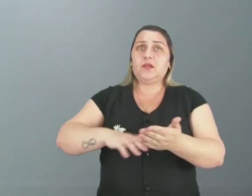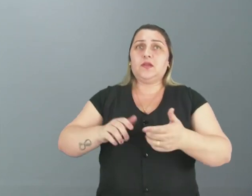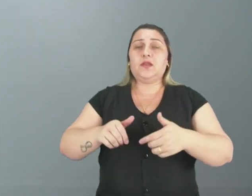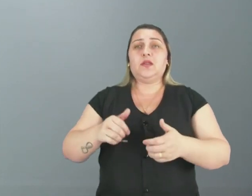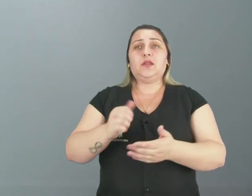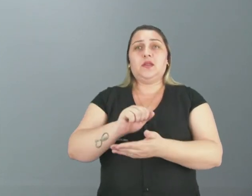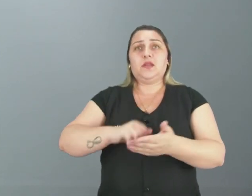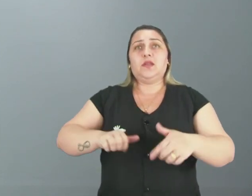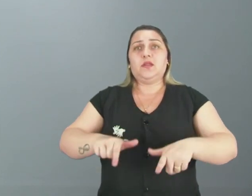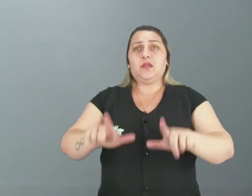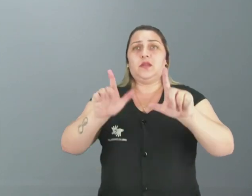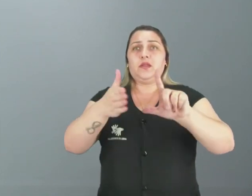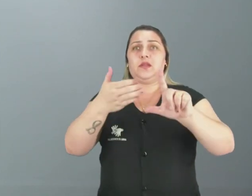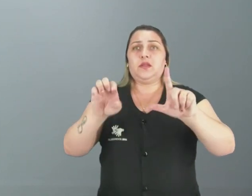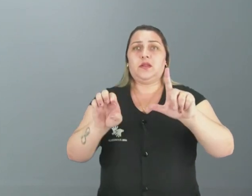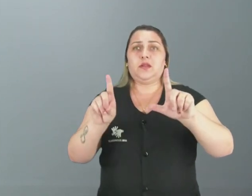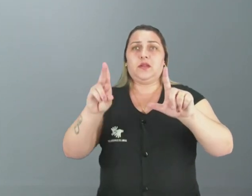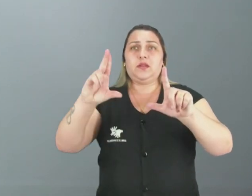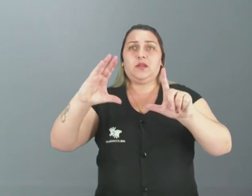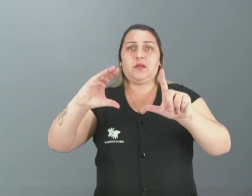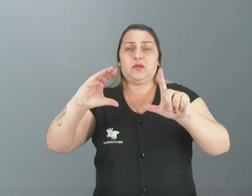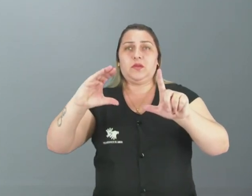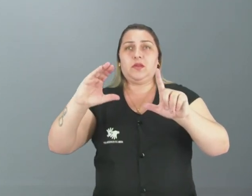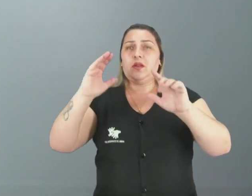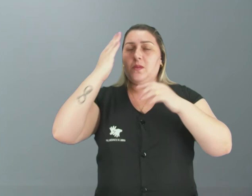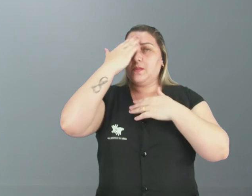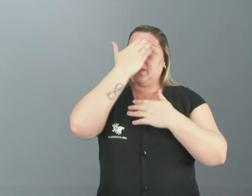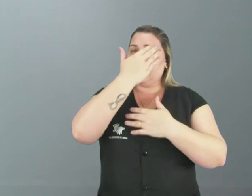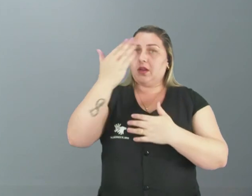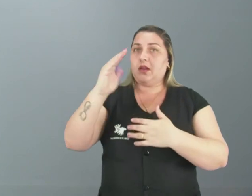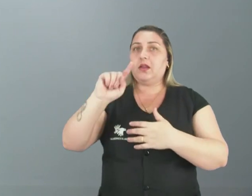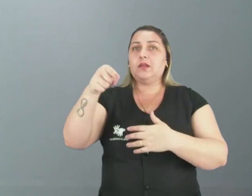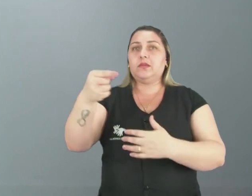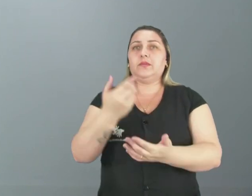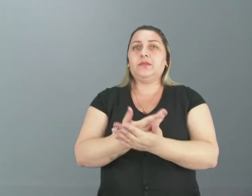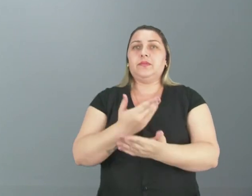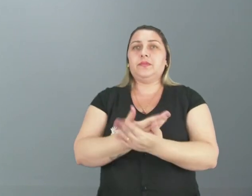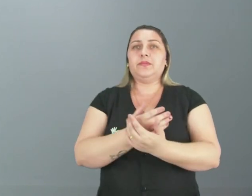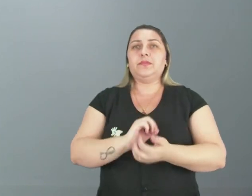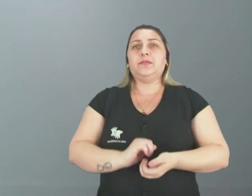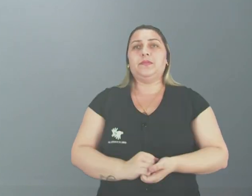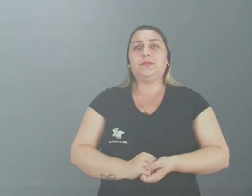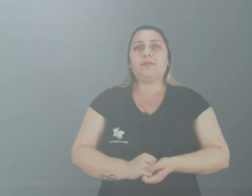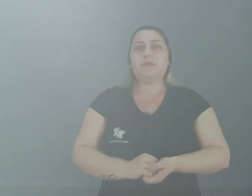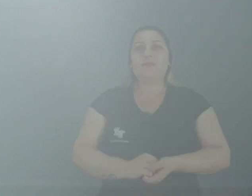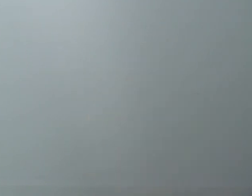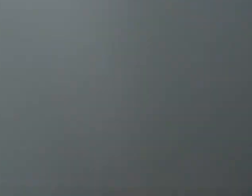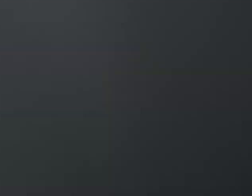ejercicios, acceda a la plataforma Eduque. Muchas gracias y hasta la próxima clase.